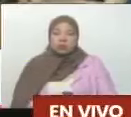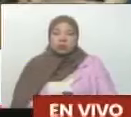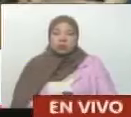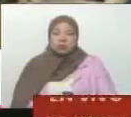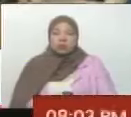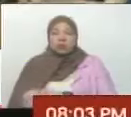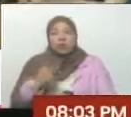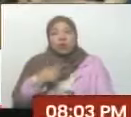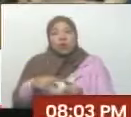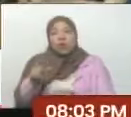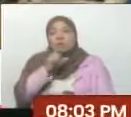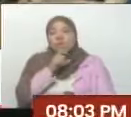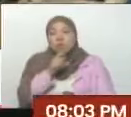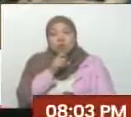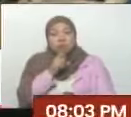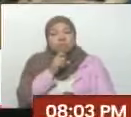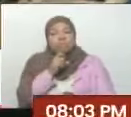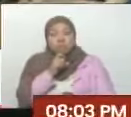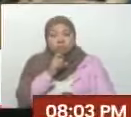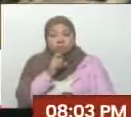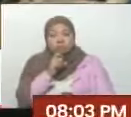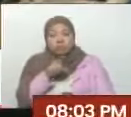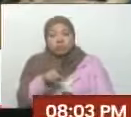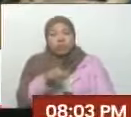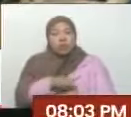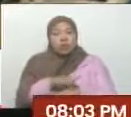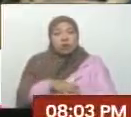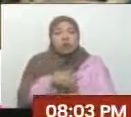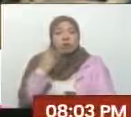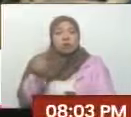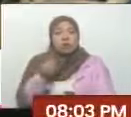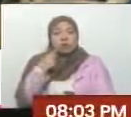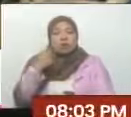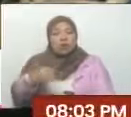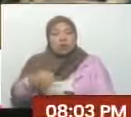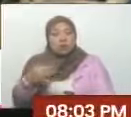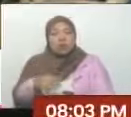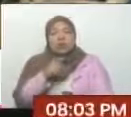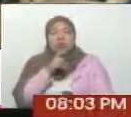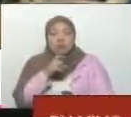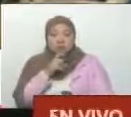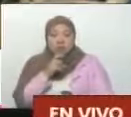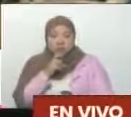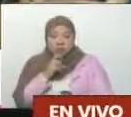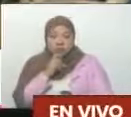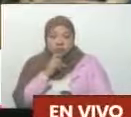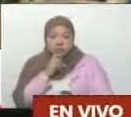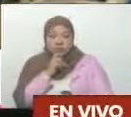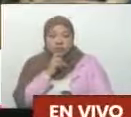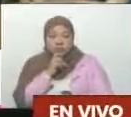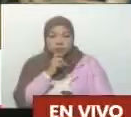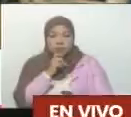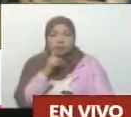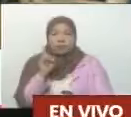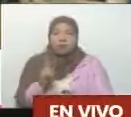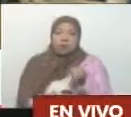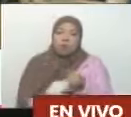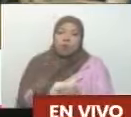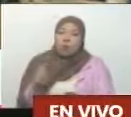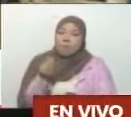muy difícil de solucionar. Cuando tú le dices a la gente la verdad, este es difícil de solucionar, oye, porque tal